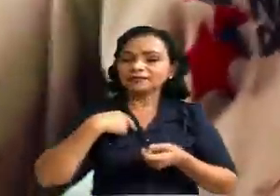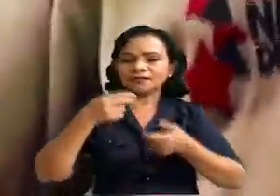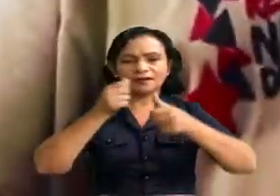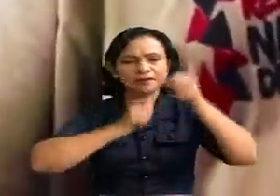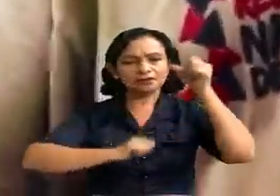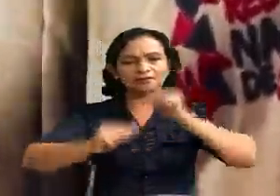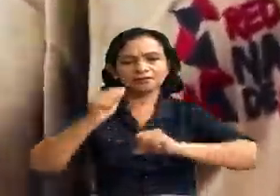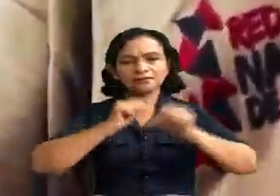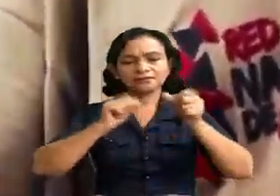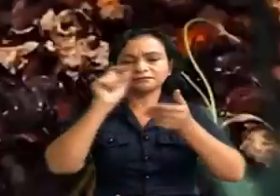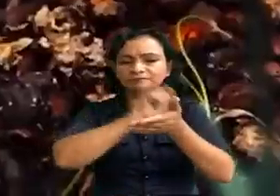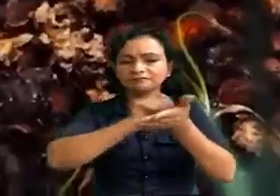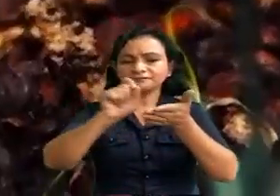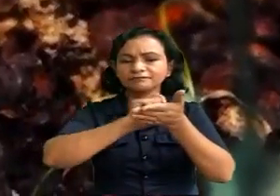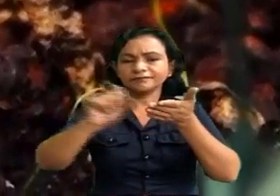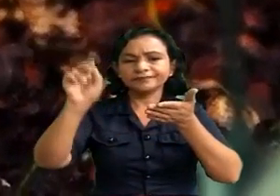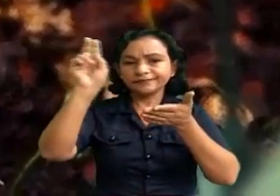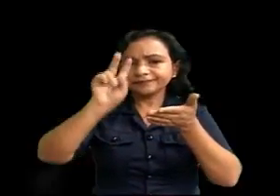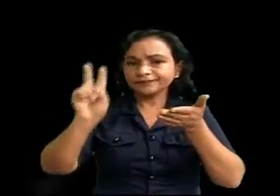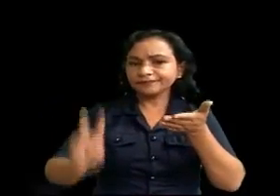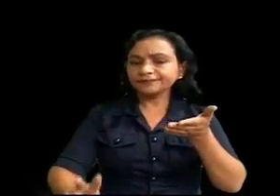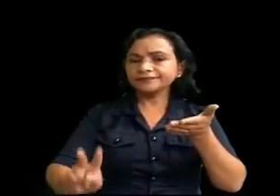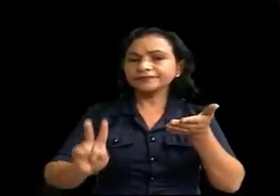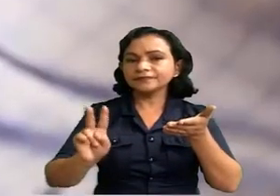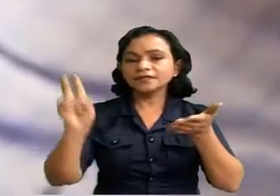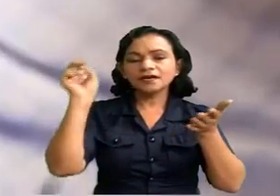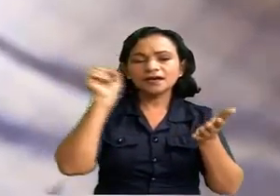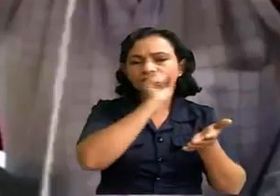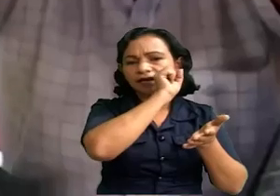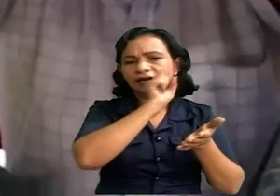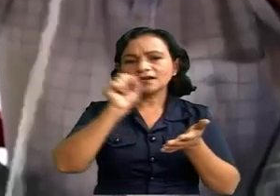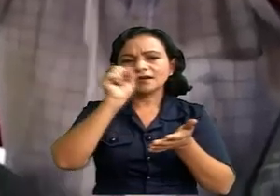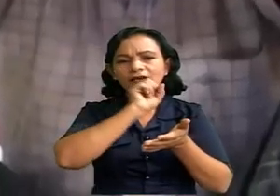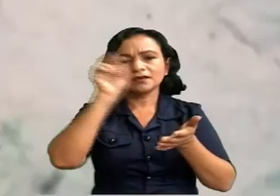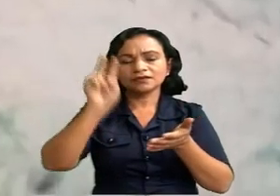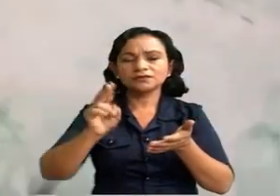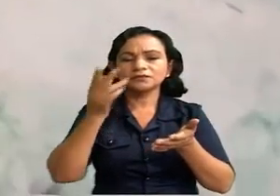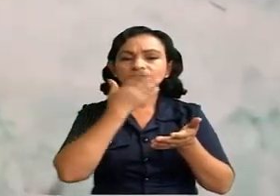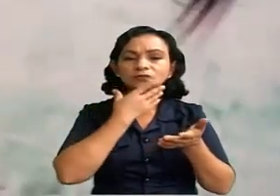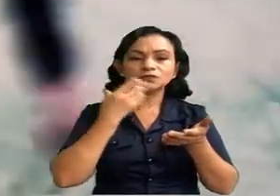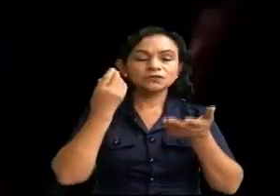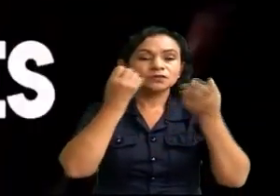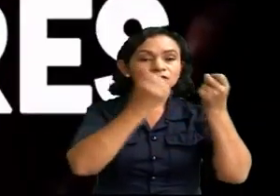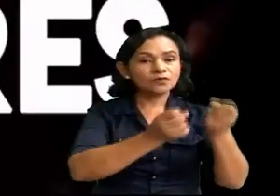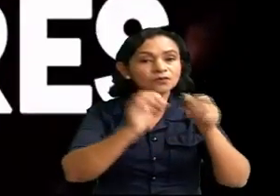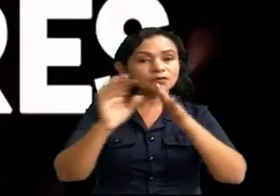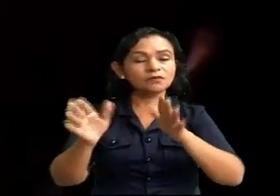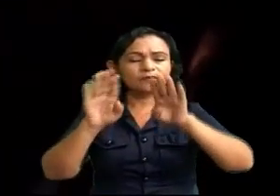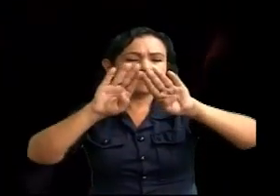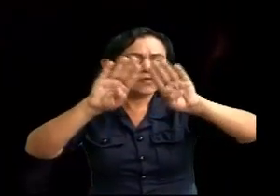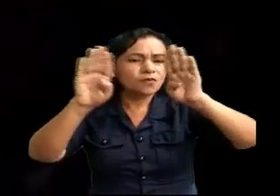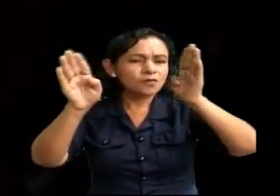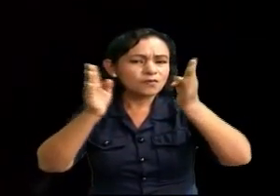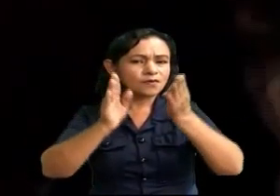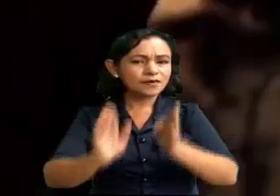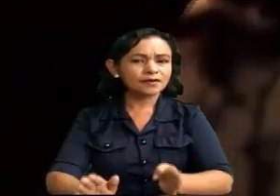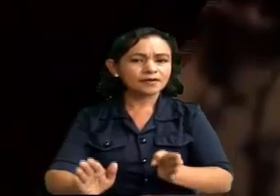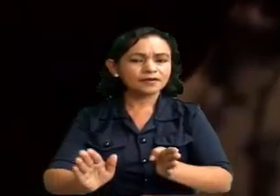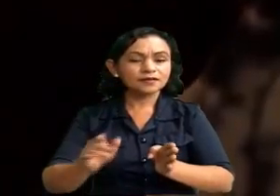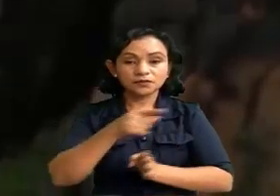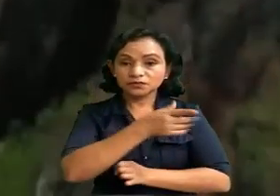actrices, escritores venezolanos, cantores, muchachos, muchachas, mujeres. Mientras